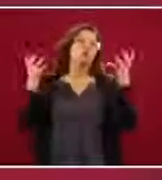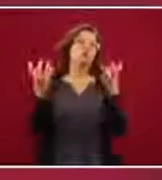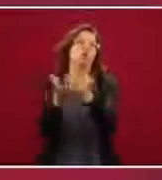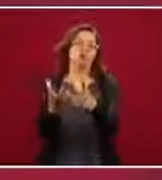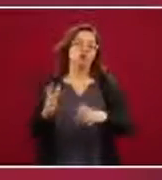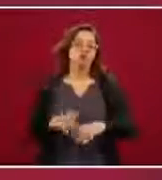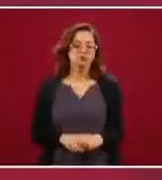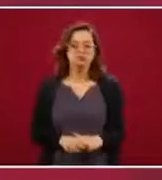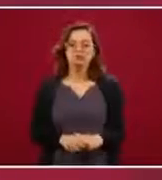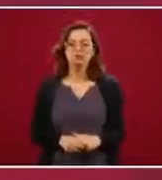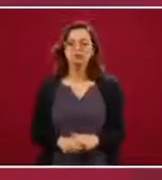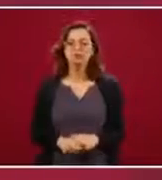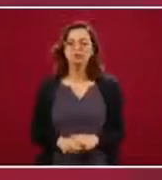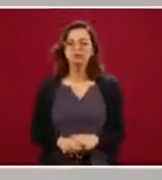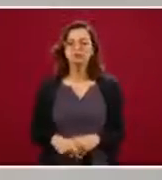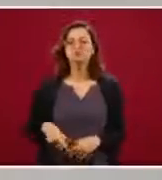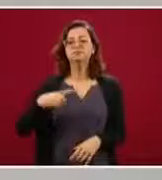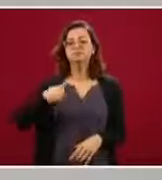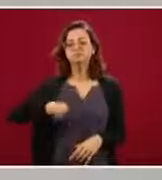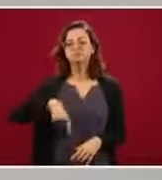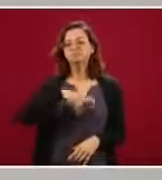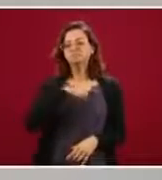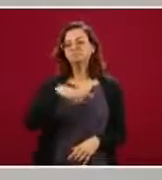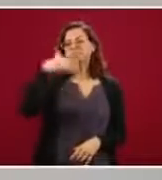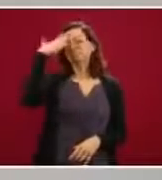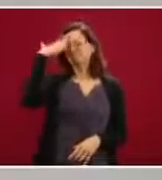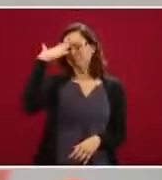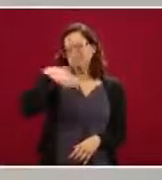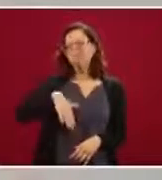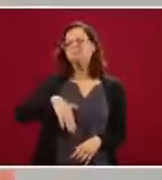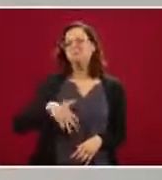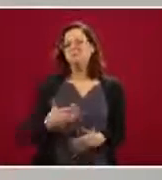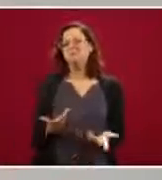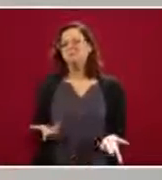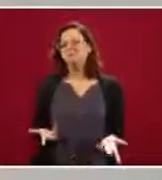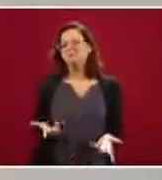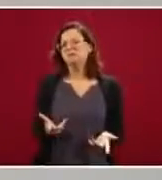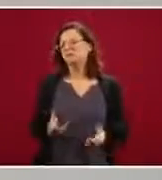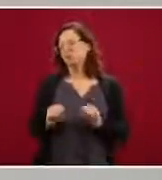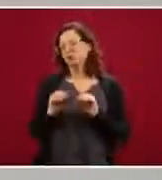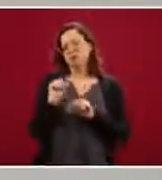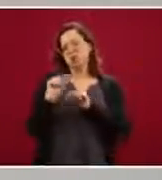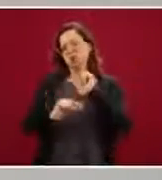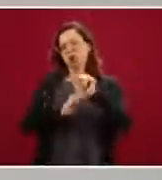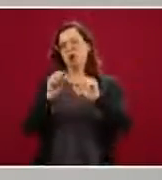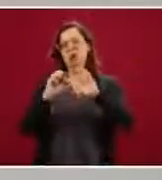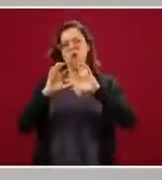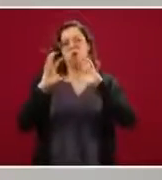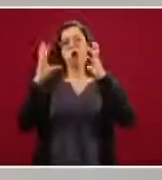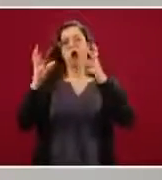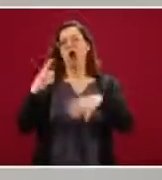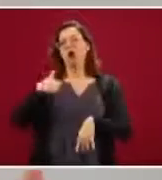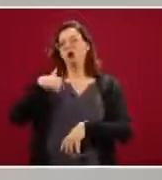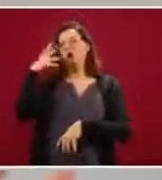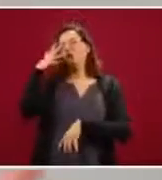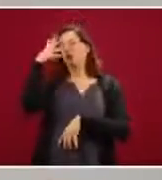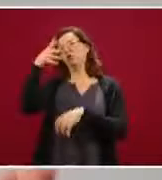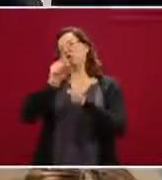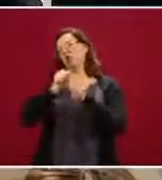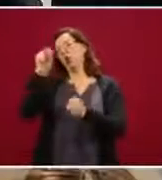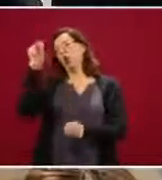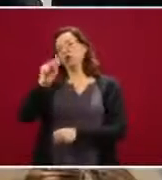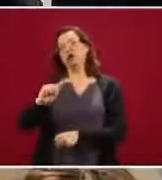Ya sabíamos que esto iba a ocurrir, no es que seamos pitonizos ni mucho menos, es